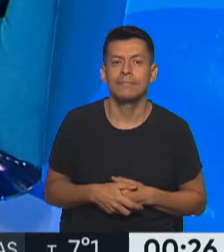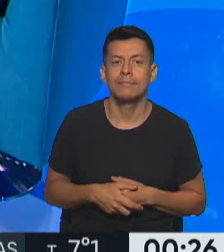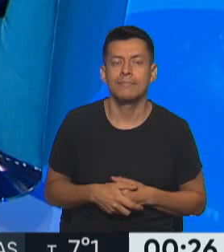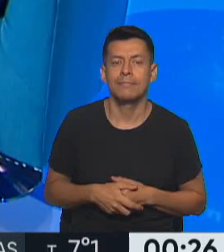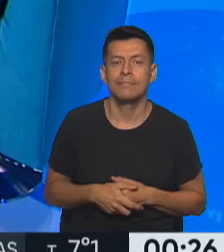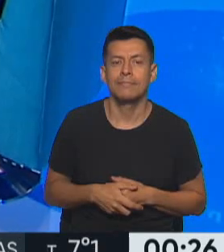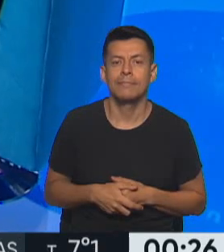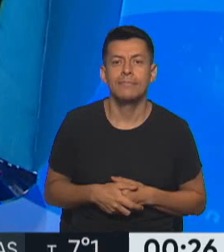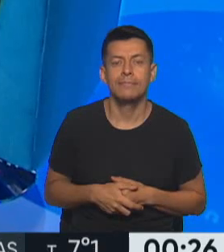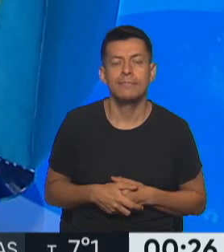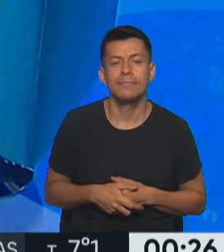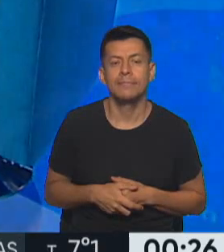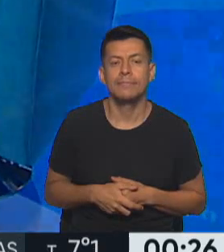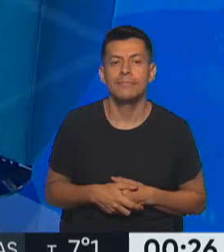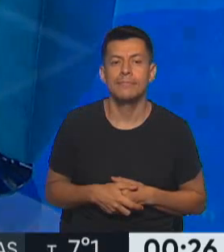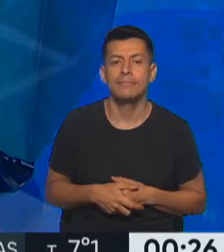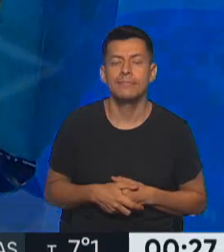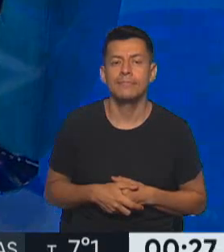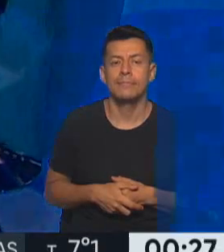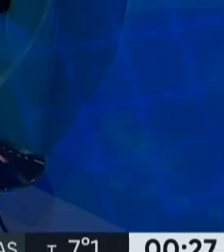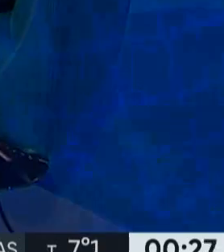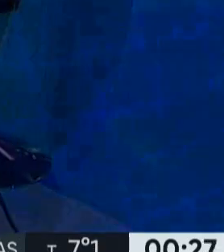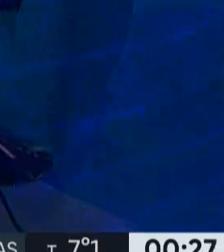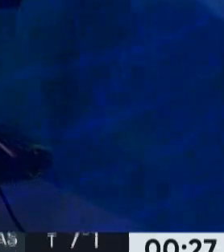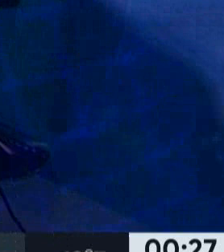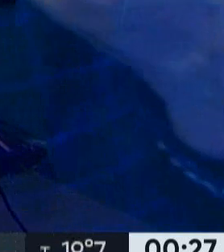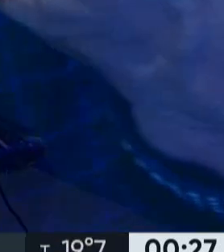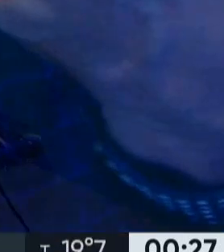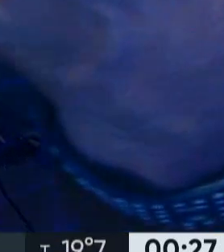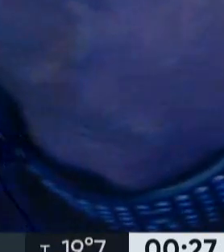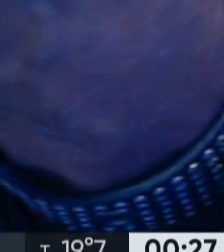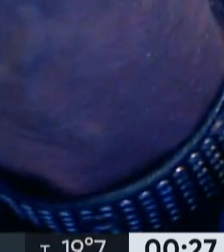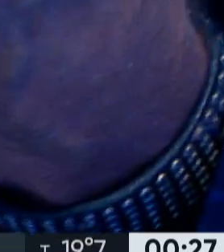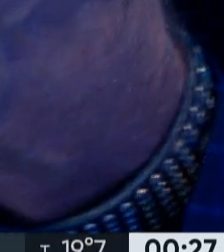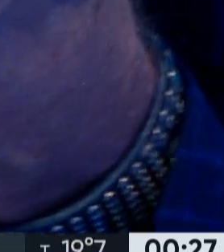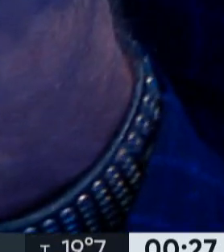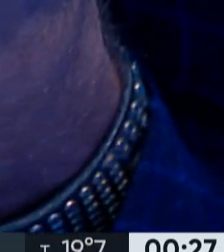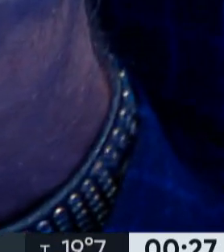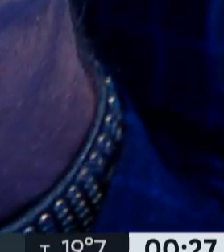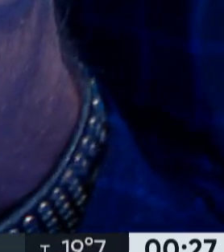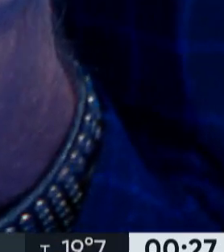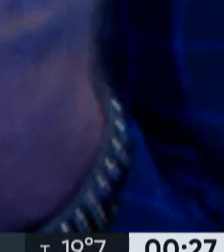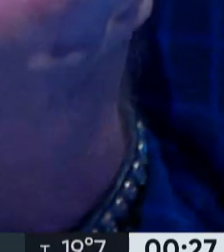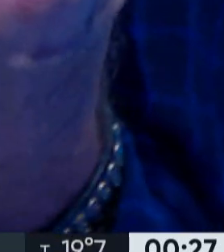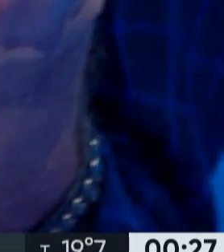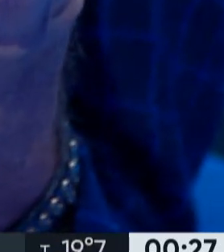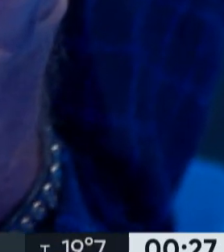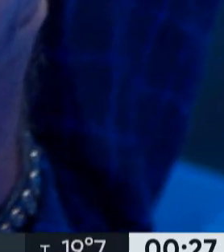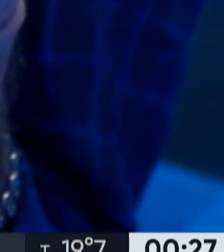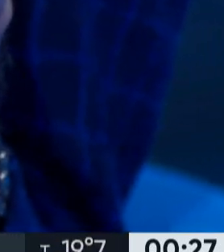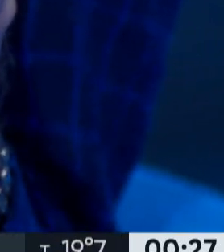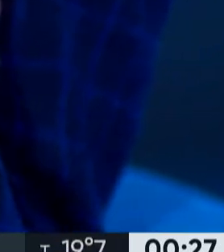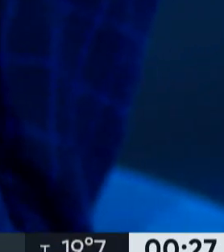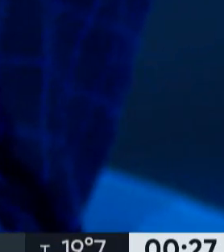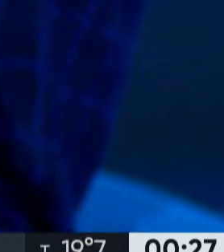Despejame un poco esa soledad. Estoy sin dinero hoy